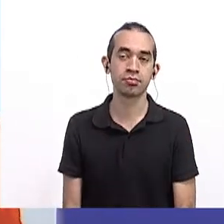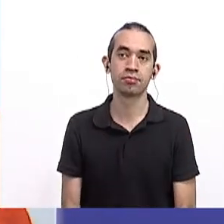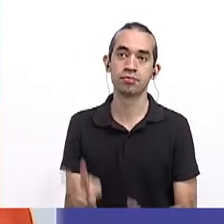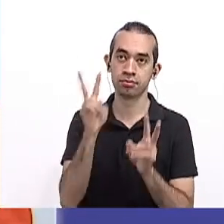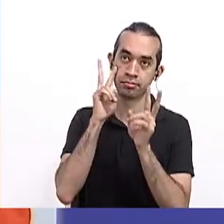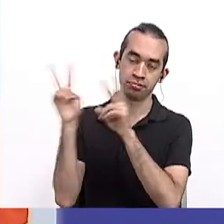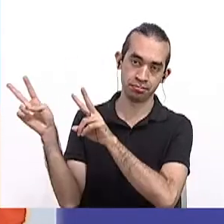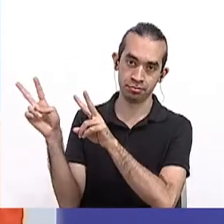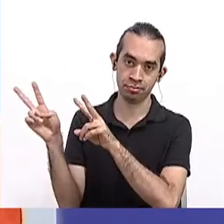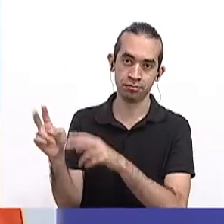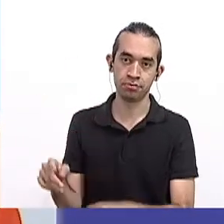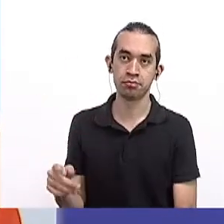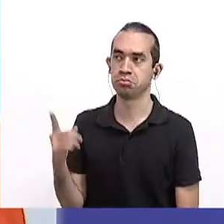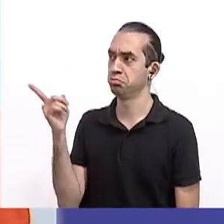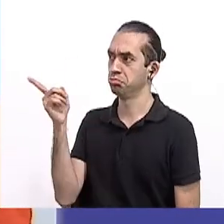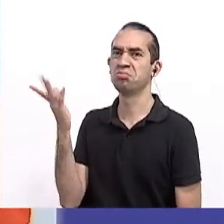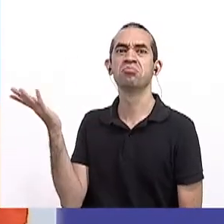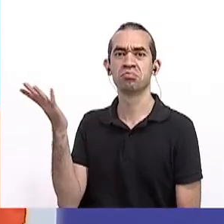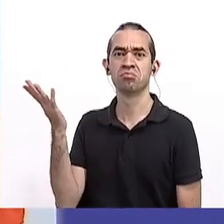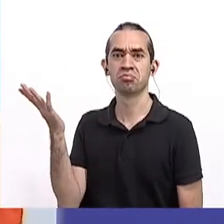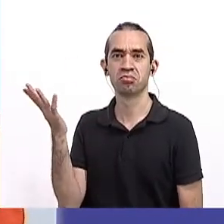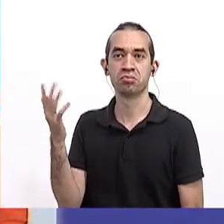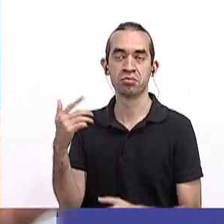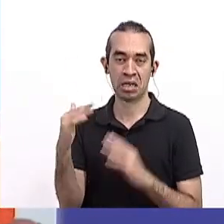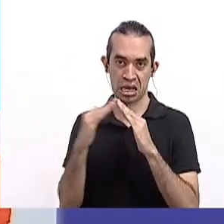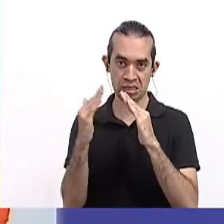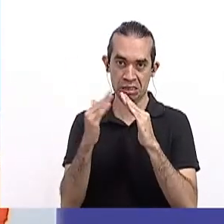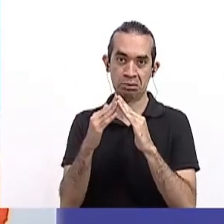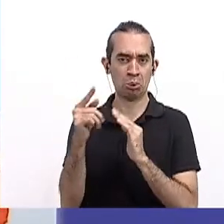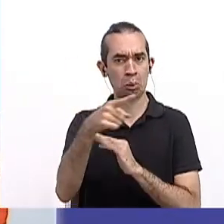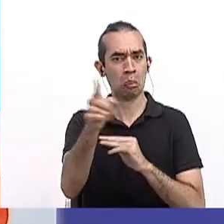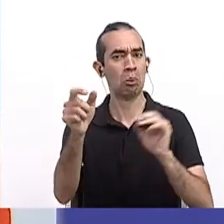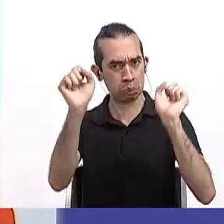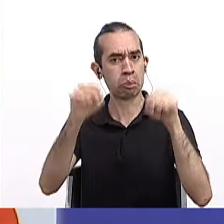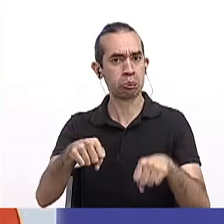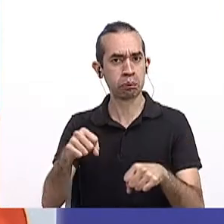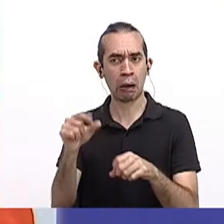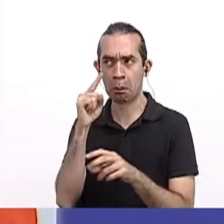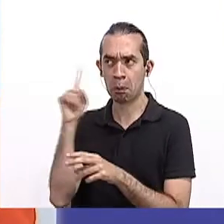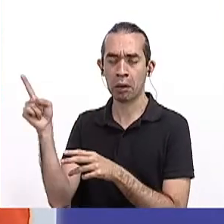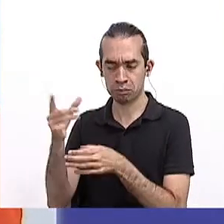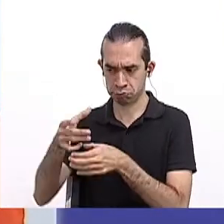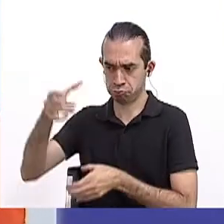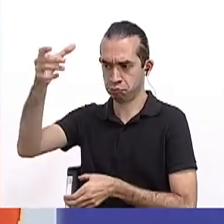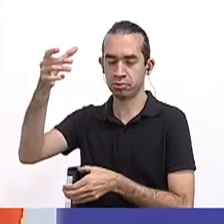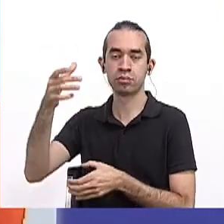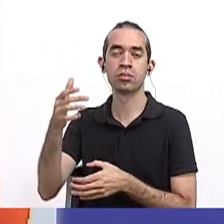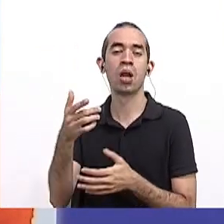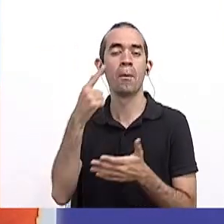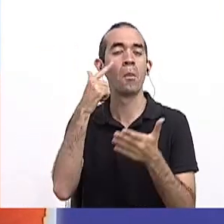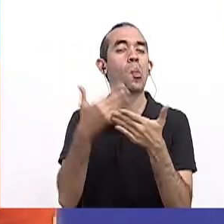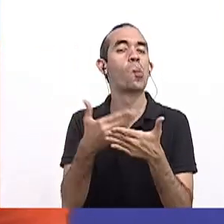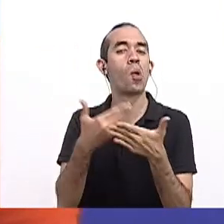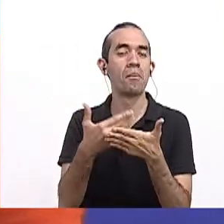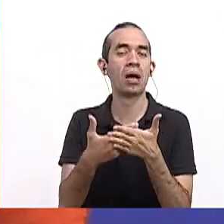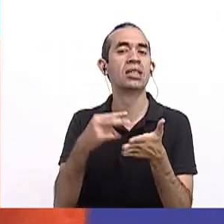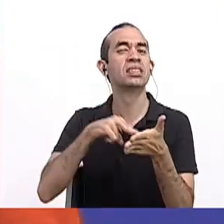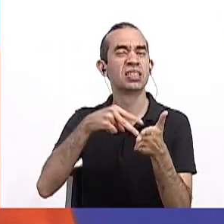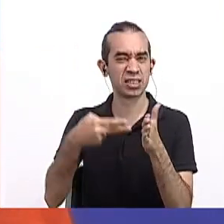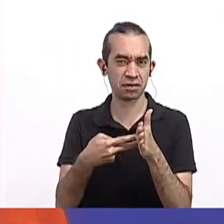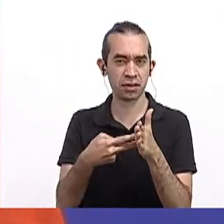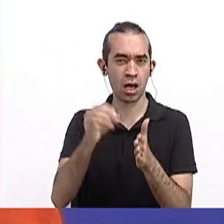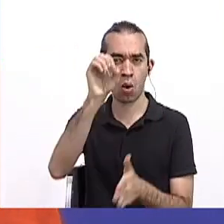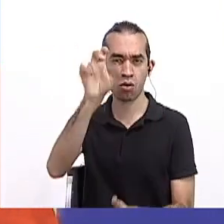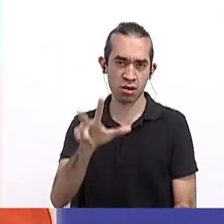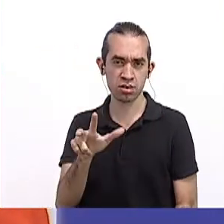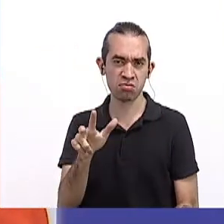aquí un instrumento realizado en casa que ustedes también podrían hacer para demostrar un poco el agotamiento de la capa